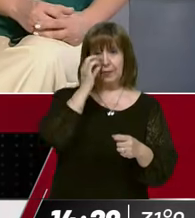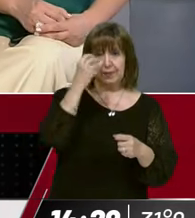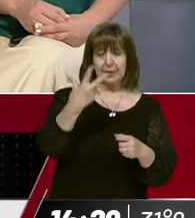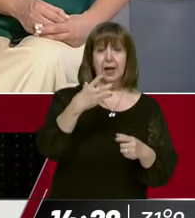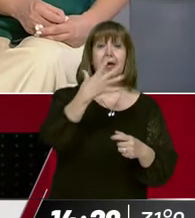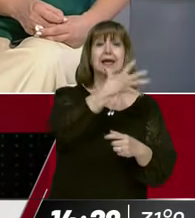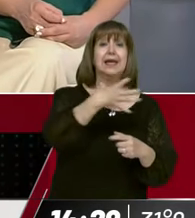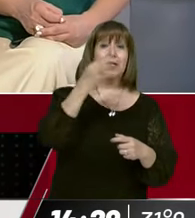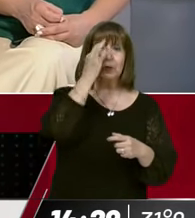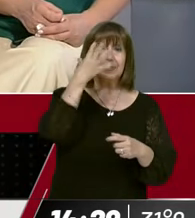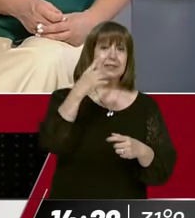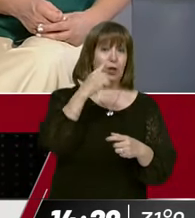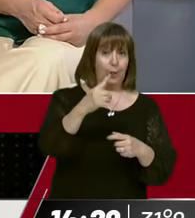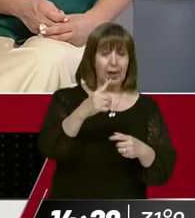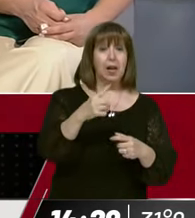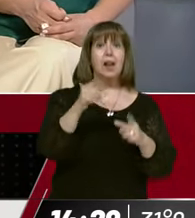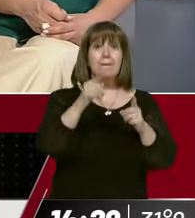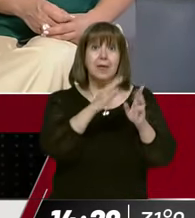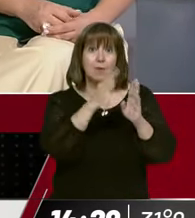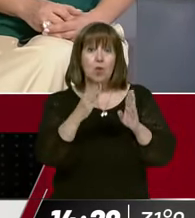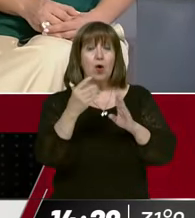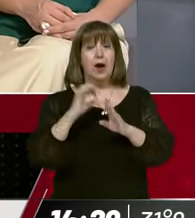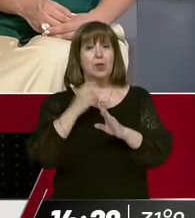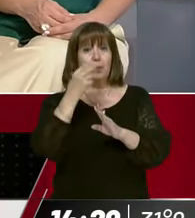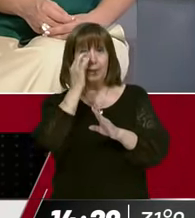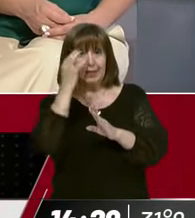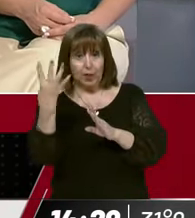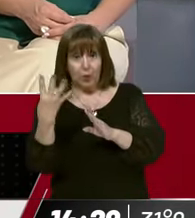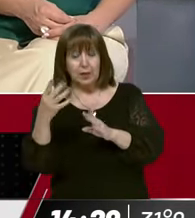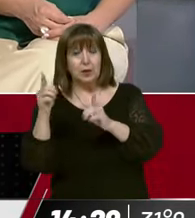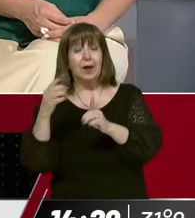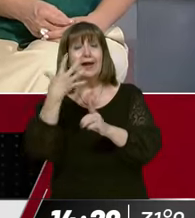fueron 525.000. En el mismo periodo de 2024,